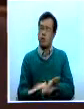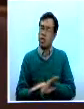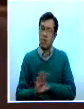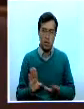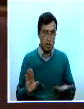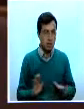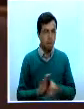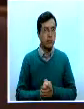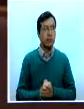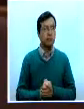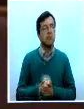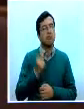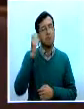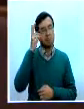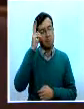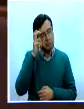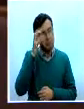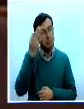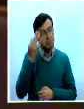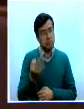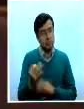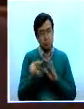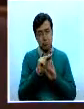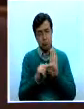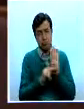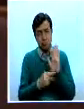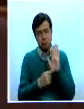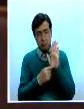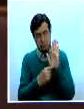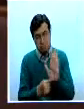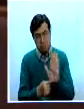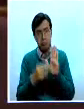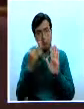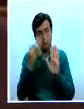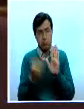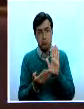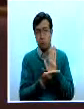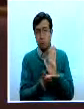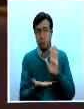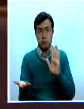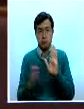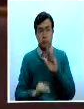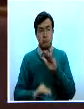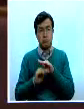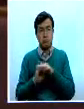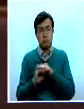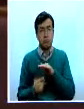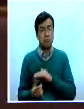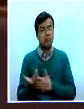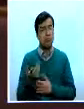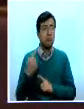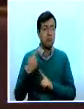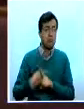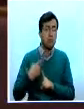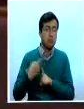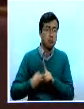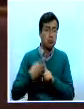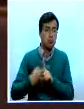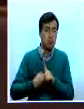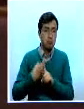nosotros creemos que el espíritu de esta norma es ya el establecimiento y en la fijación de este límite y esos meses serán parte